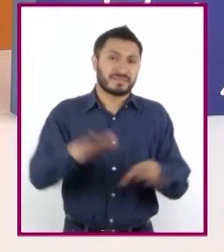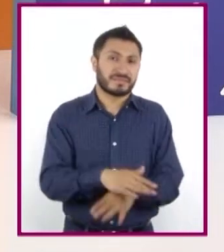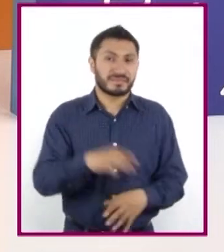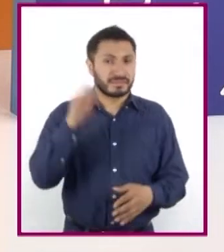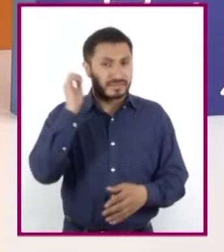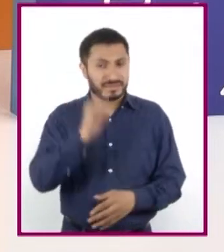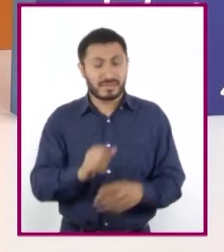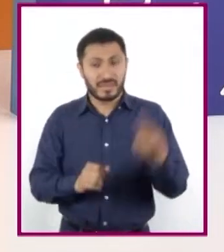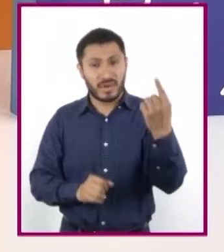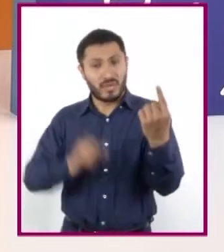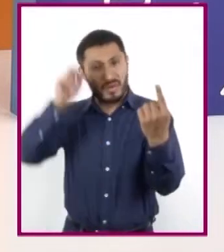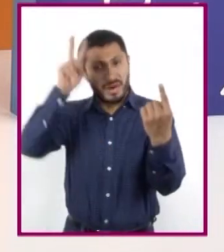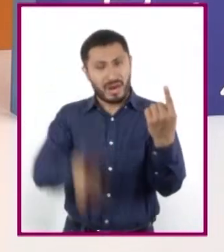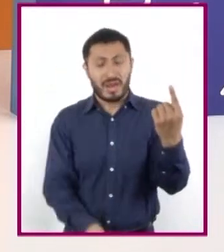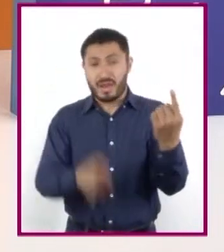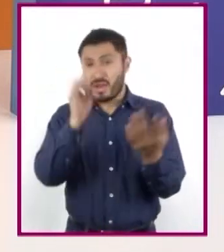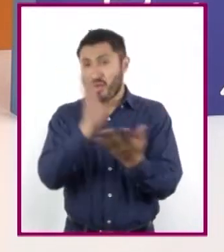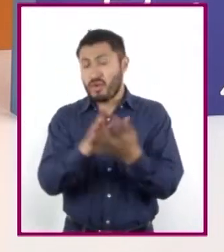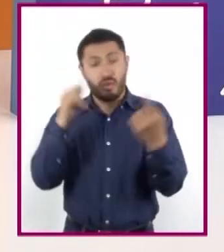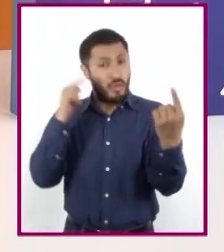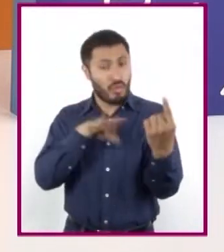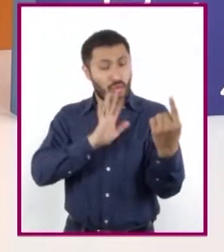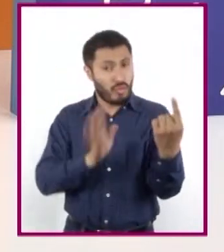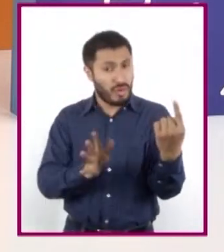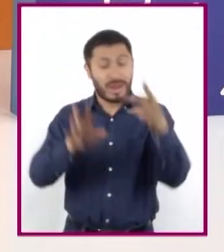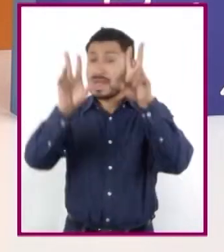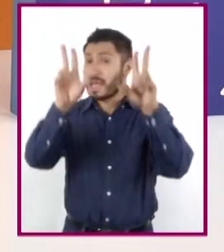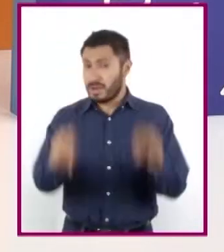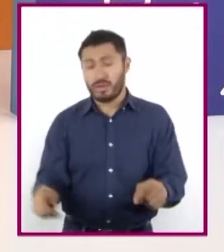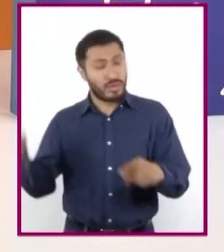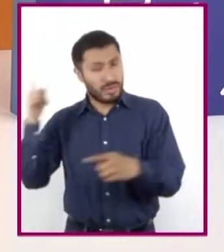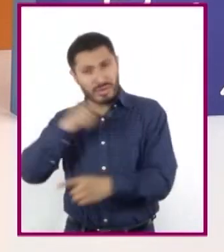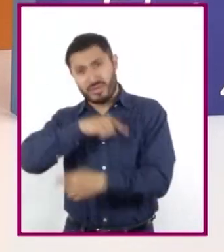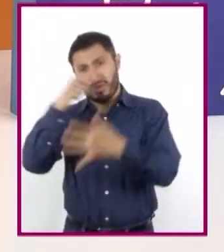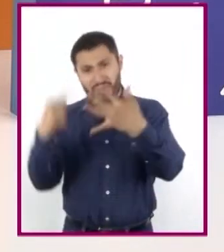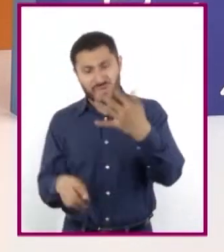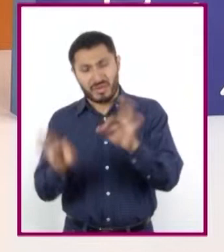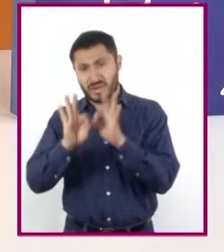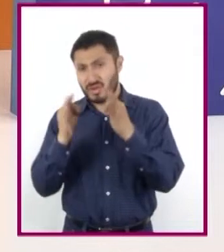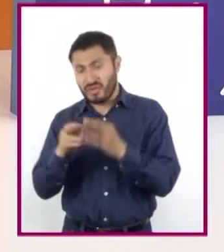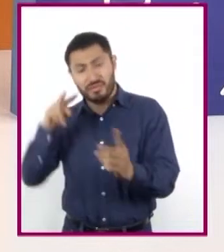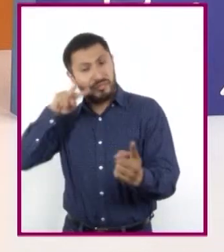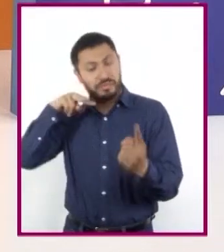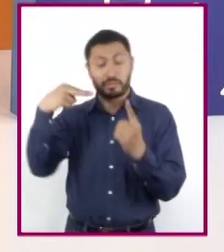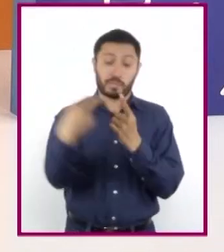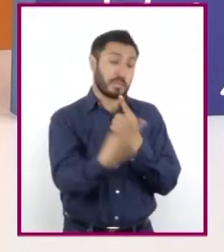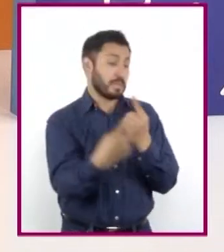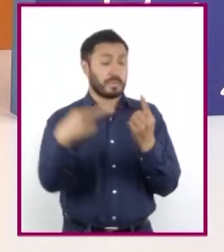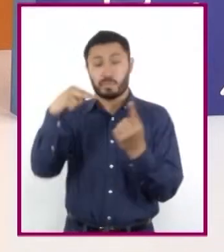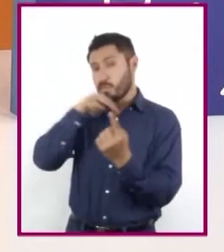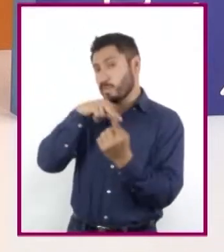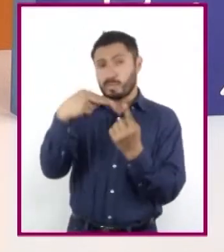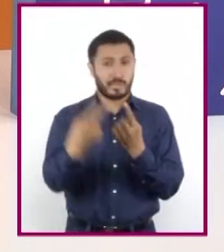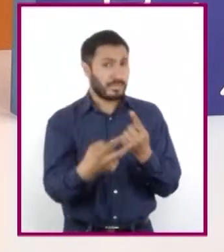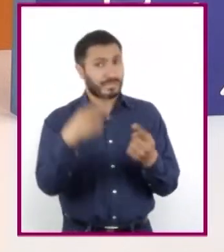absolutas. Es importante tener en claro que el conocimiento histórico es